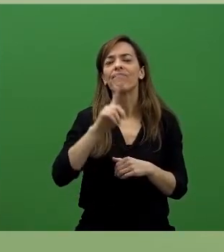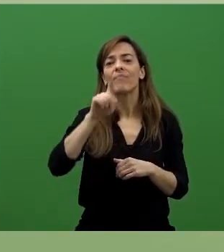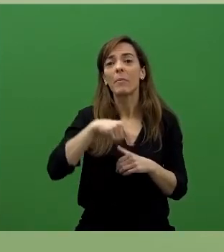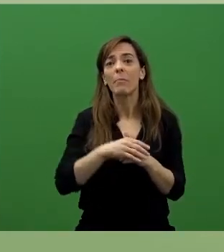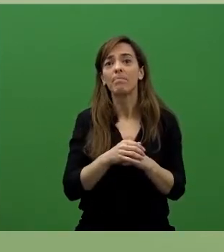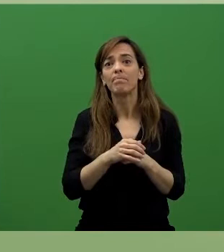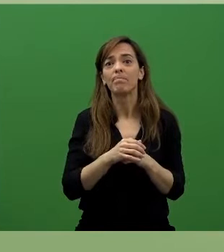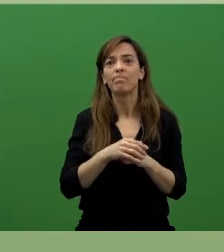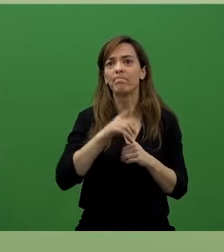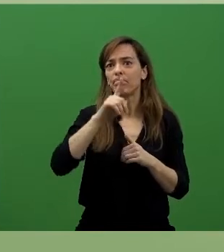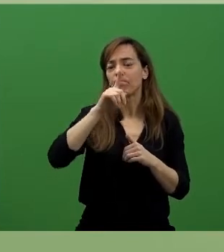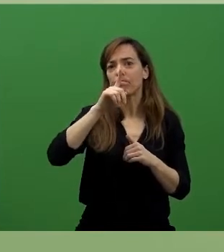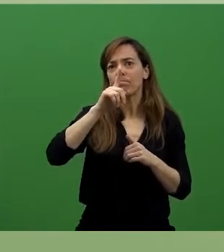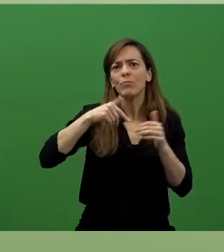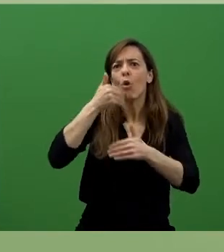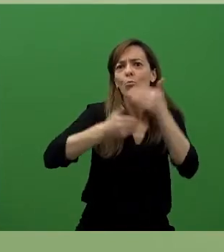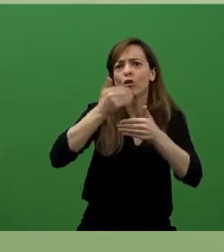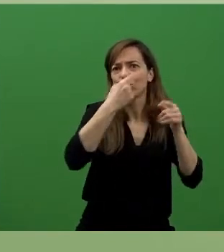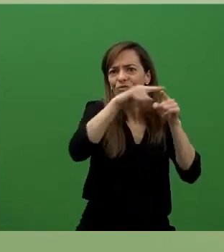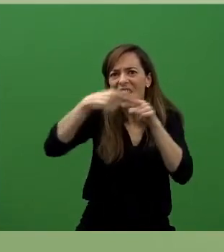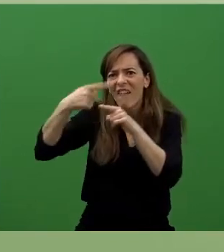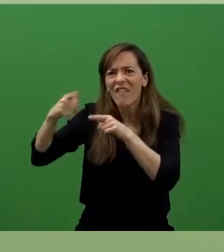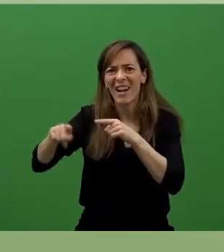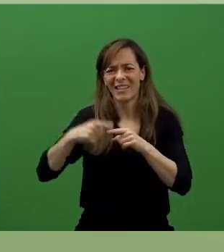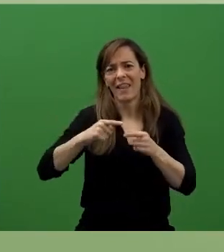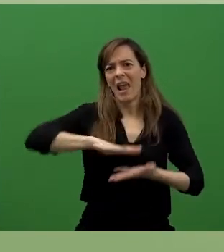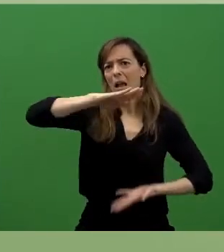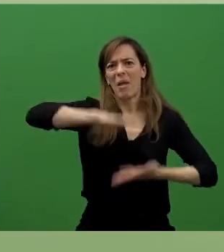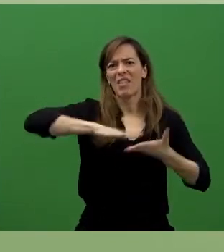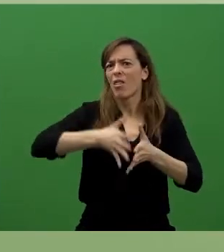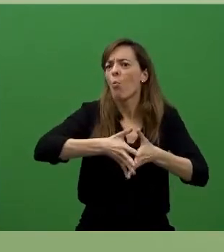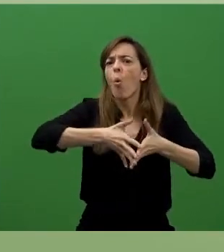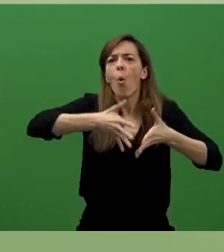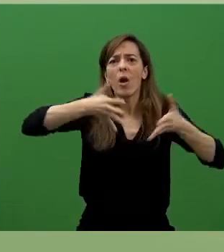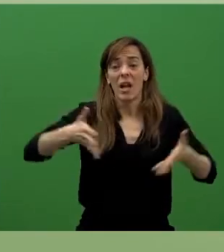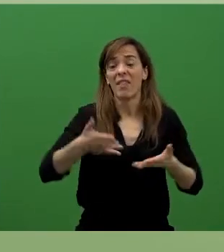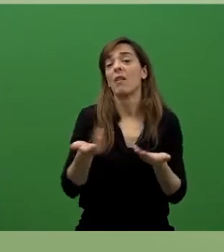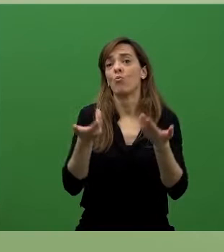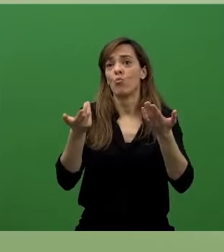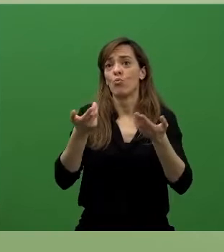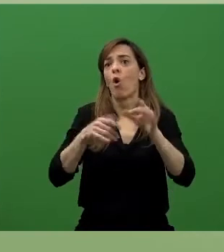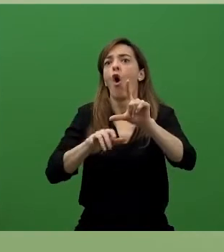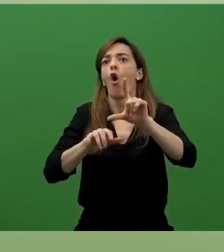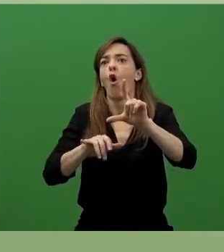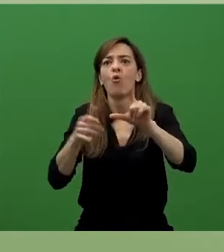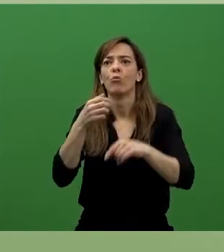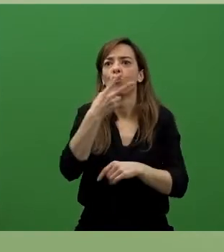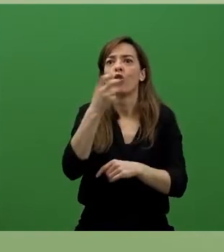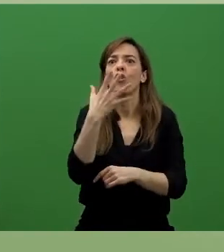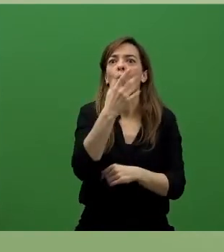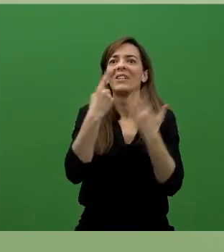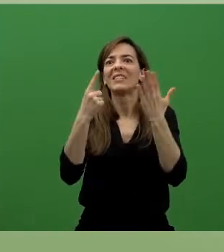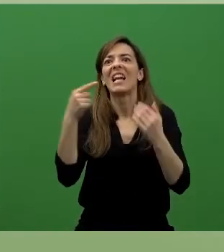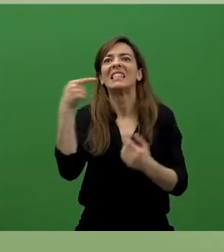almacenaje y de computación. Estamos hablando de petabytes. Generalmente cuando hablamos nosotros en un ordenador, pues tenemos igual 250